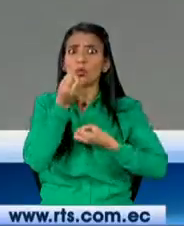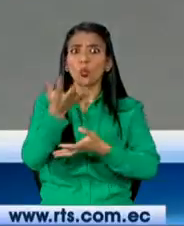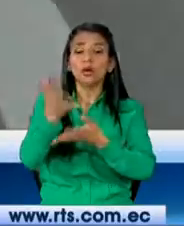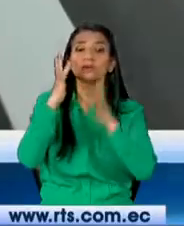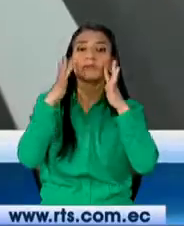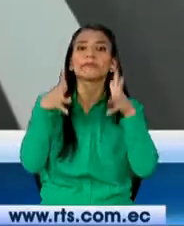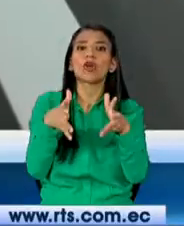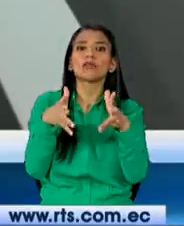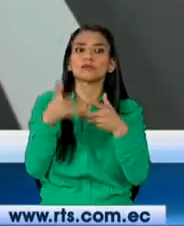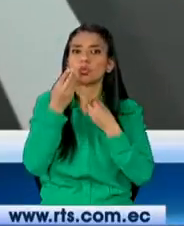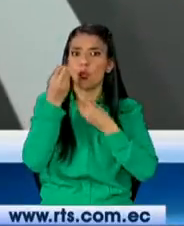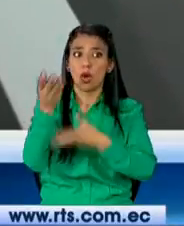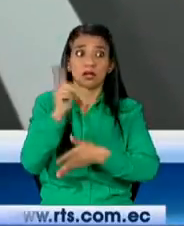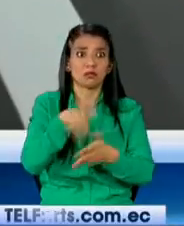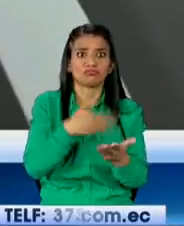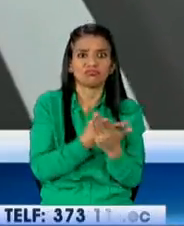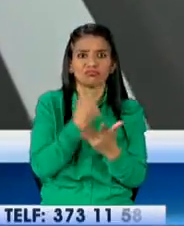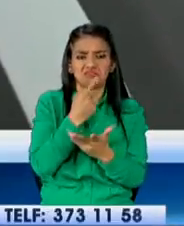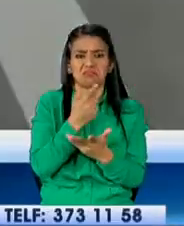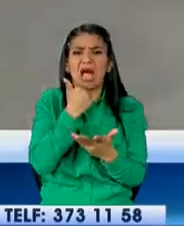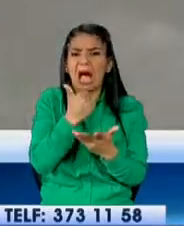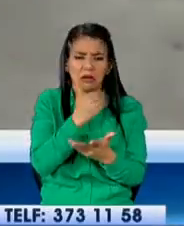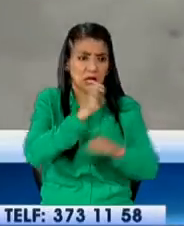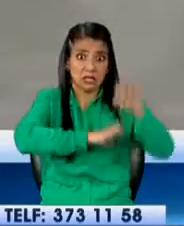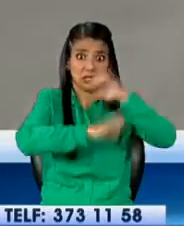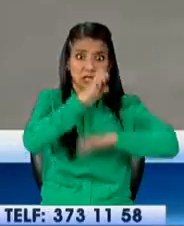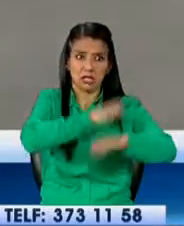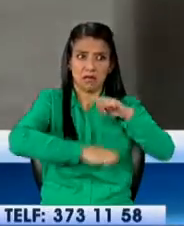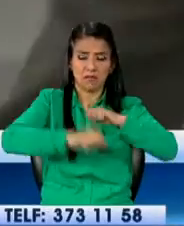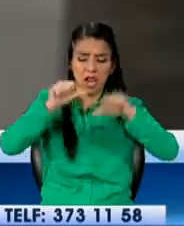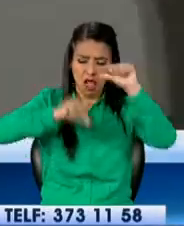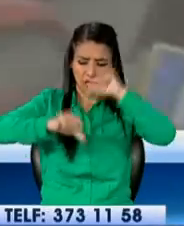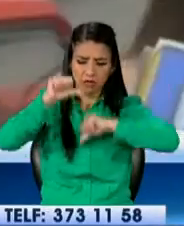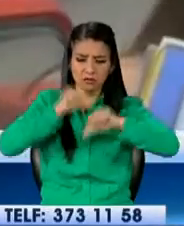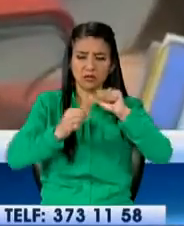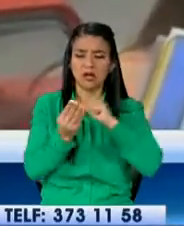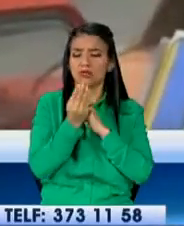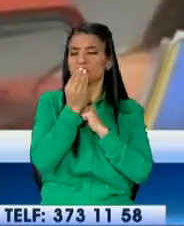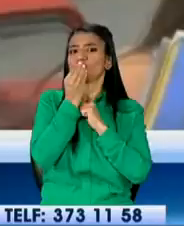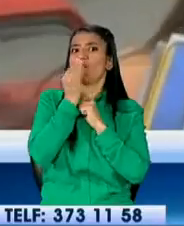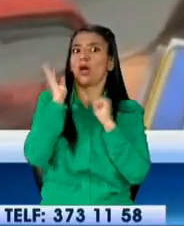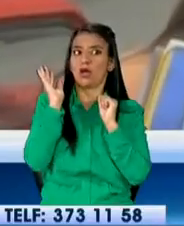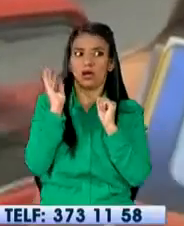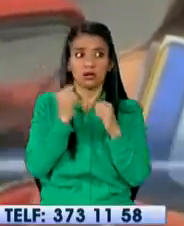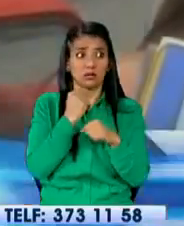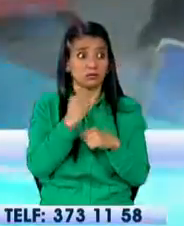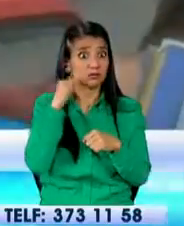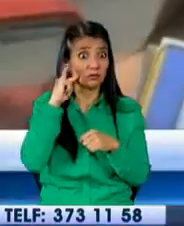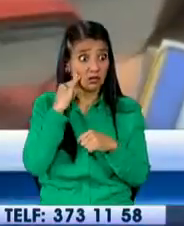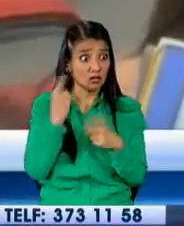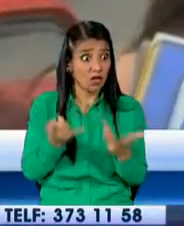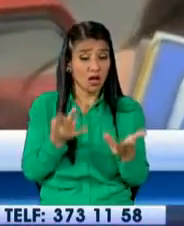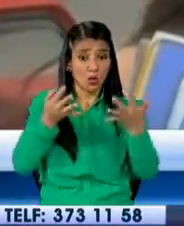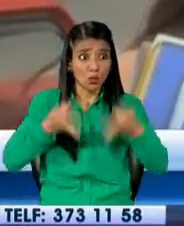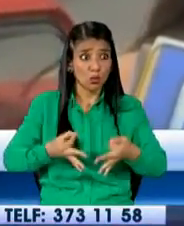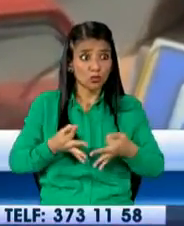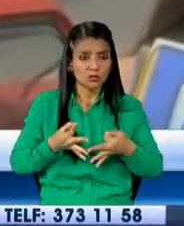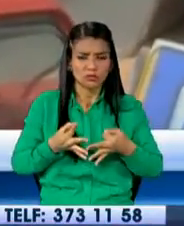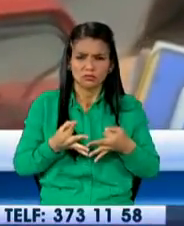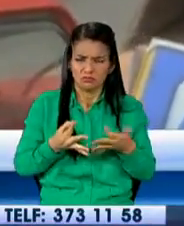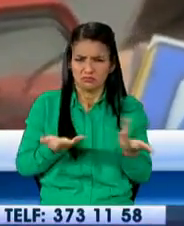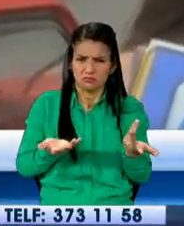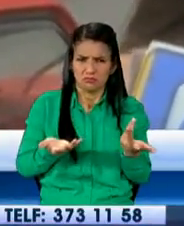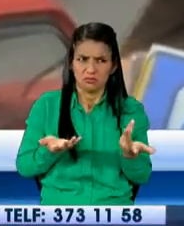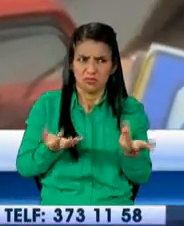del colegio que cuando acudió a que le extraigan muestras, el laboratorista la besó. Descubren que la menor pues no se encontraba en normalidad,